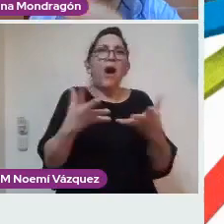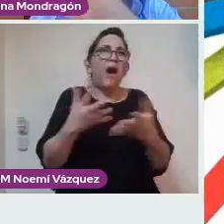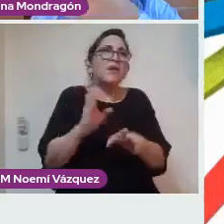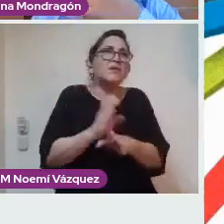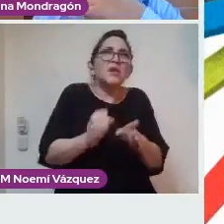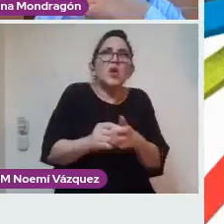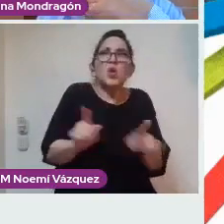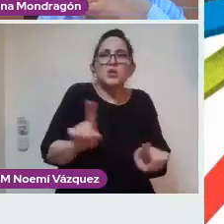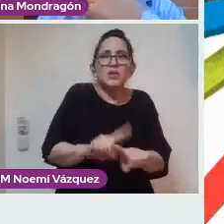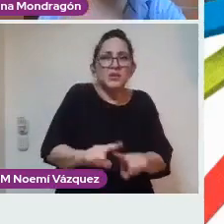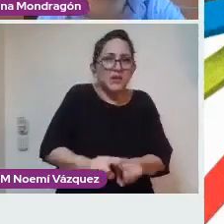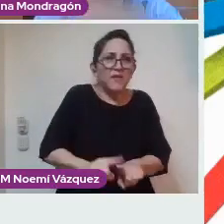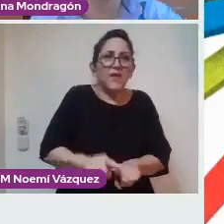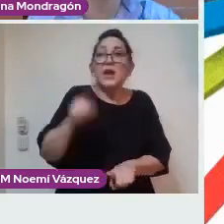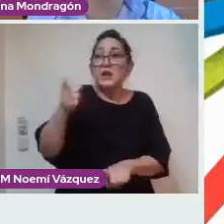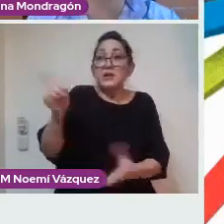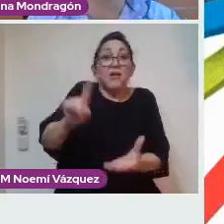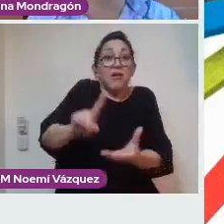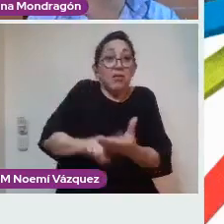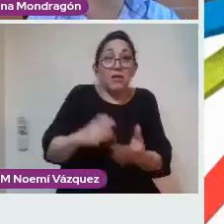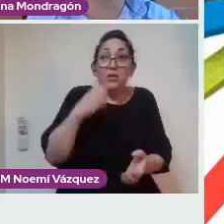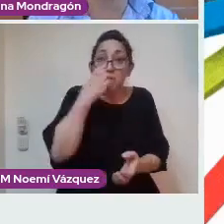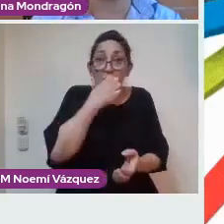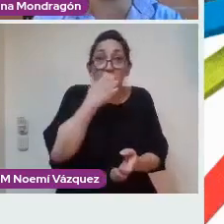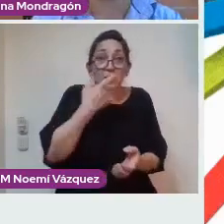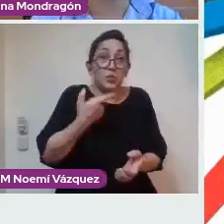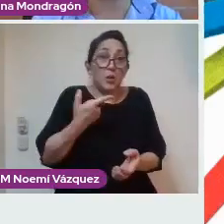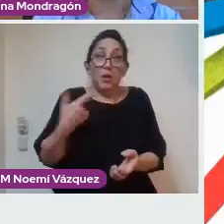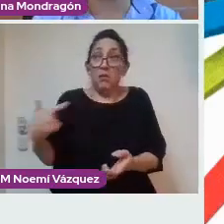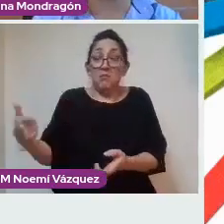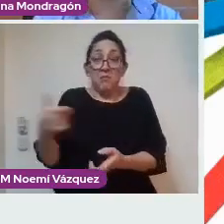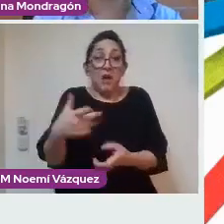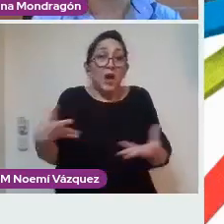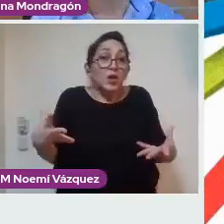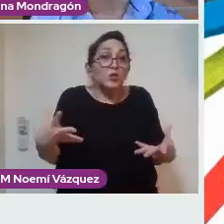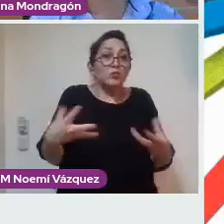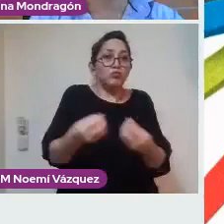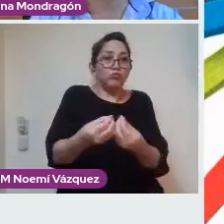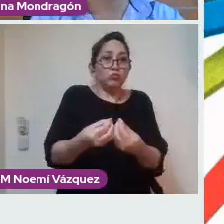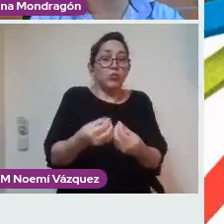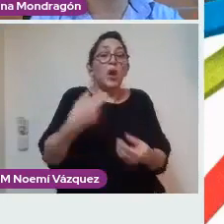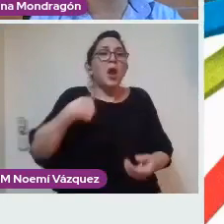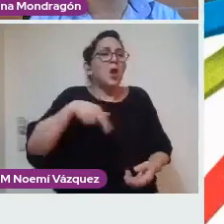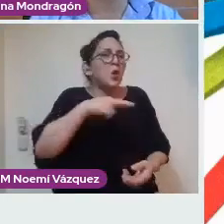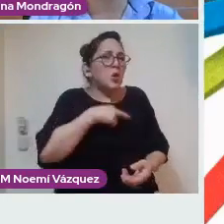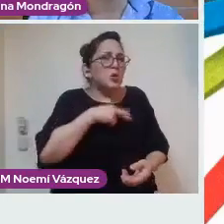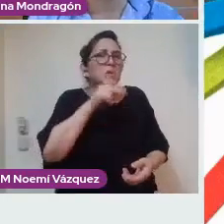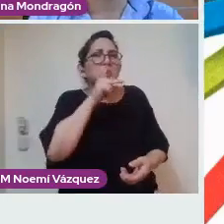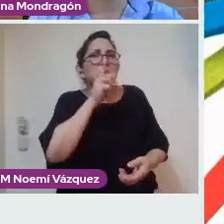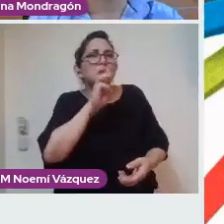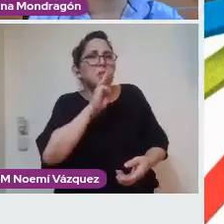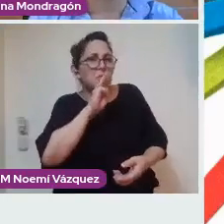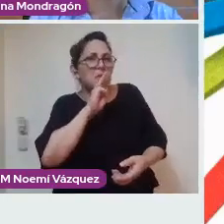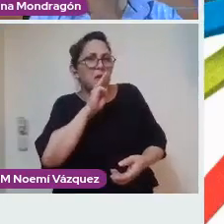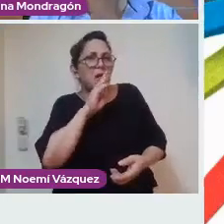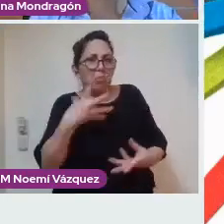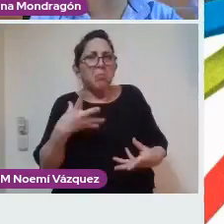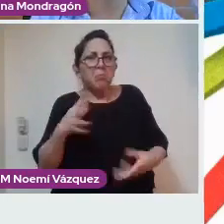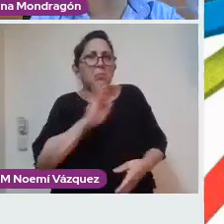escuela, ¿no? Entonces, también nosotros podemos unirnos como papás y hacer cambios